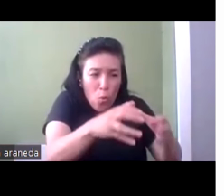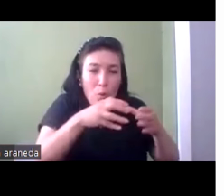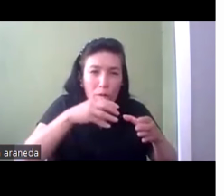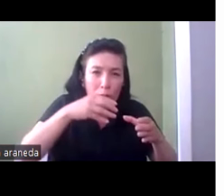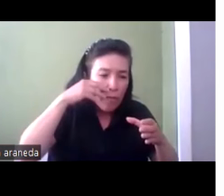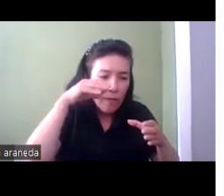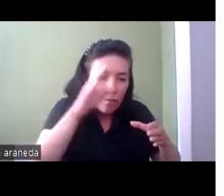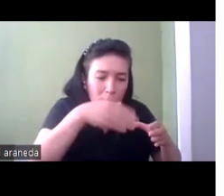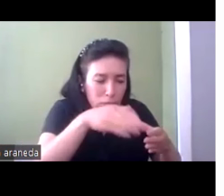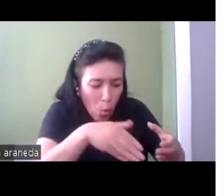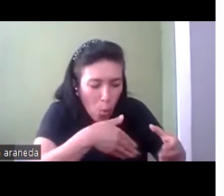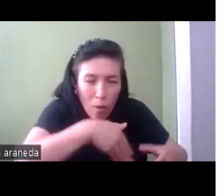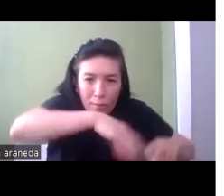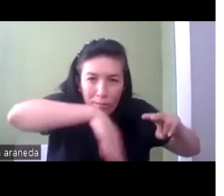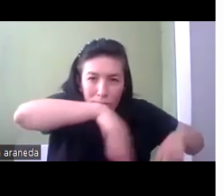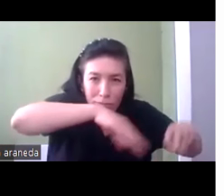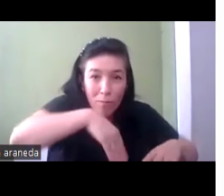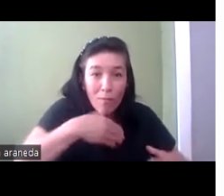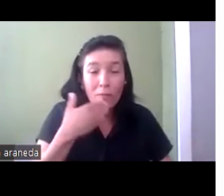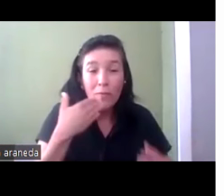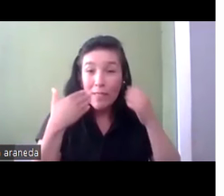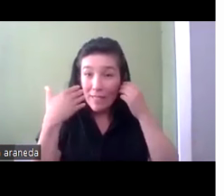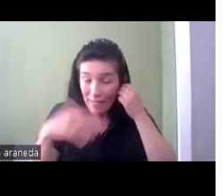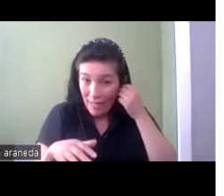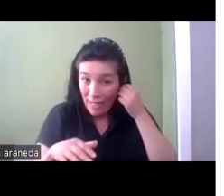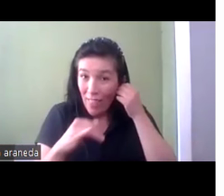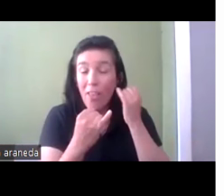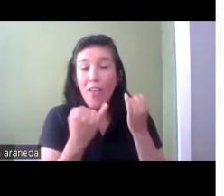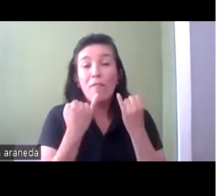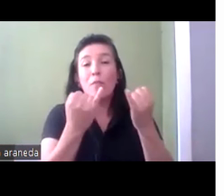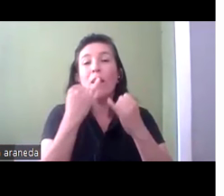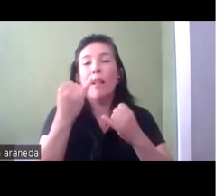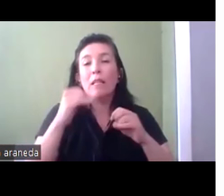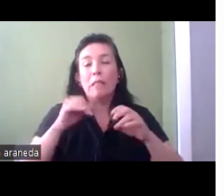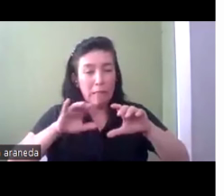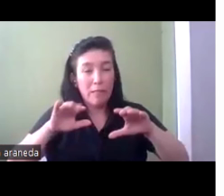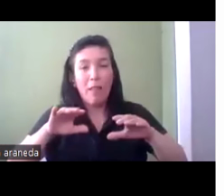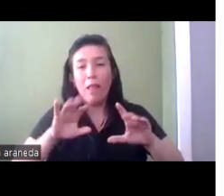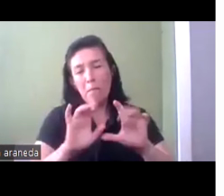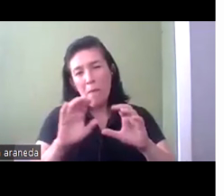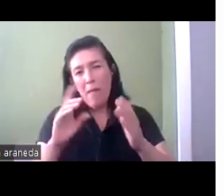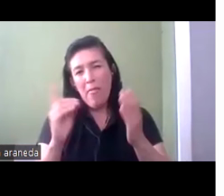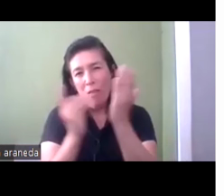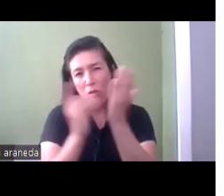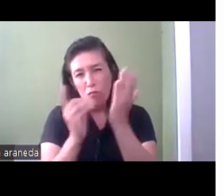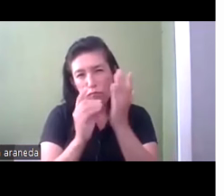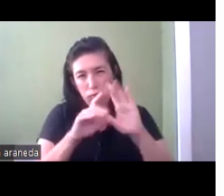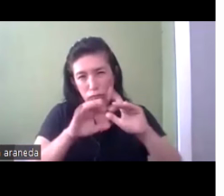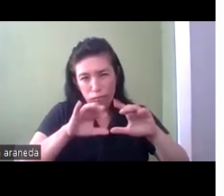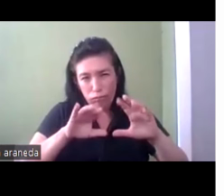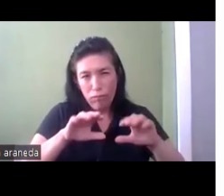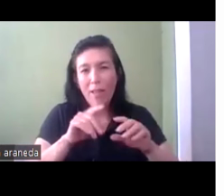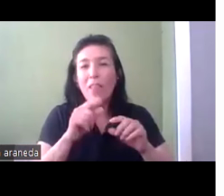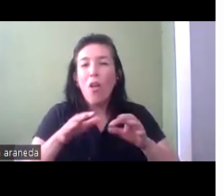del estudio. Una vez ya con esto, la información se manda a gabinete, se genera una base de datos y producimos estas especies de